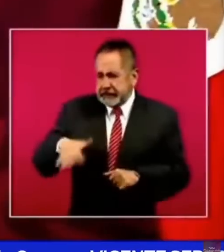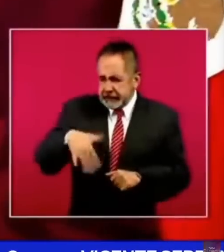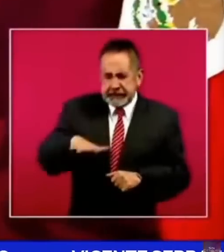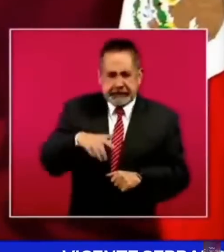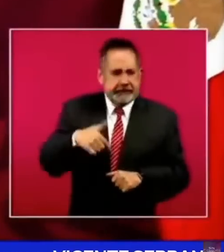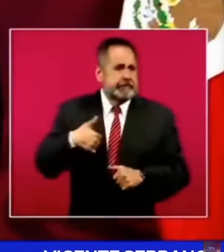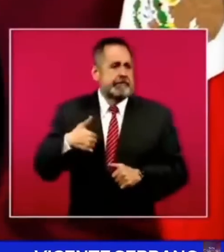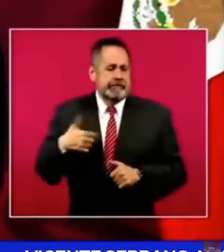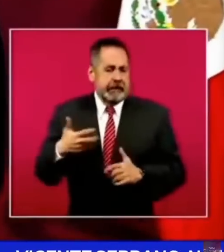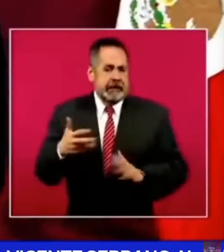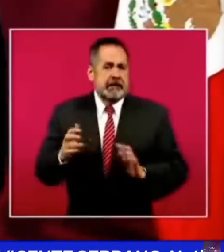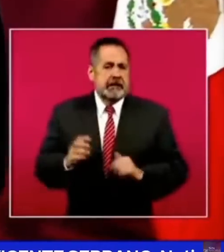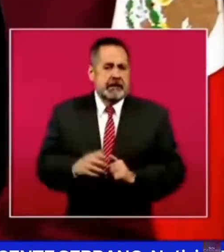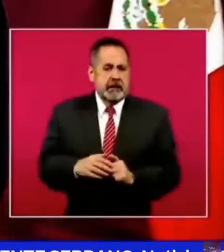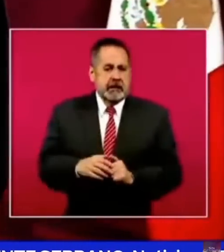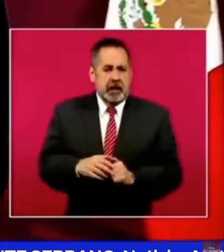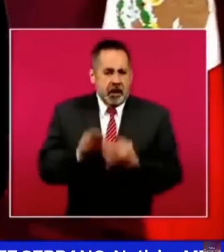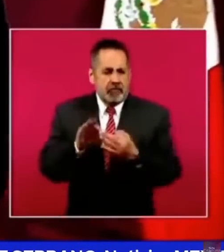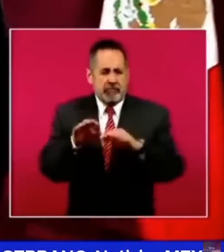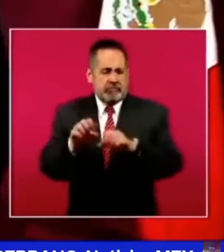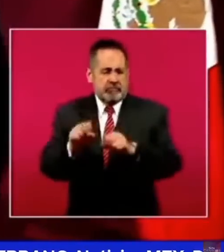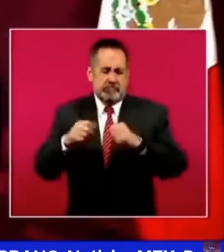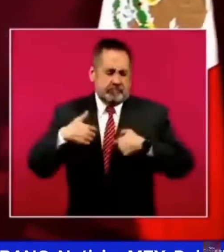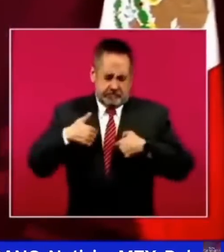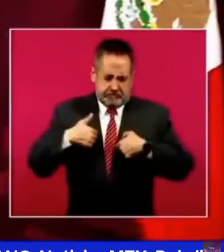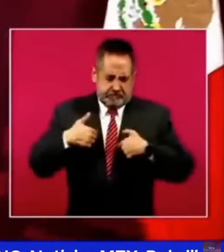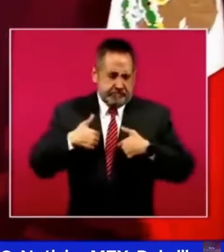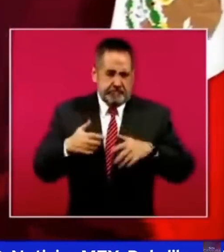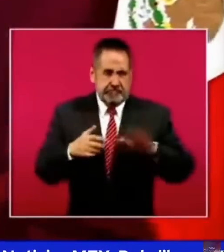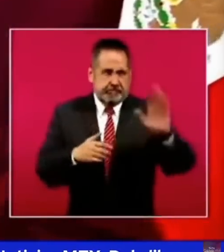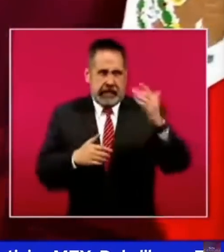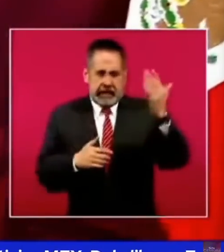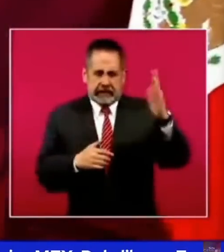a enfrentarlo, a resolverlo.